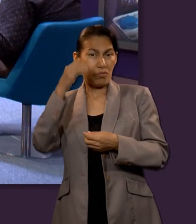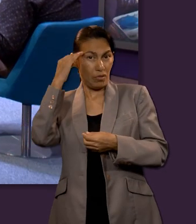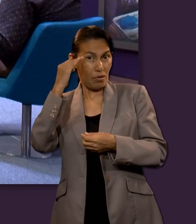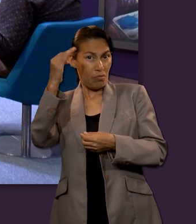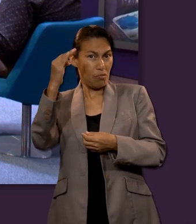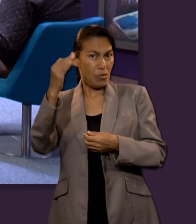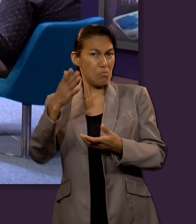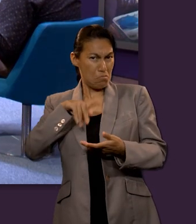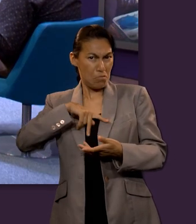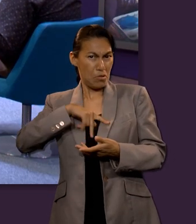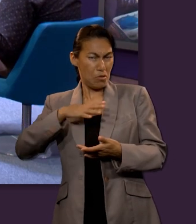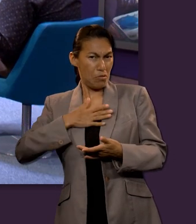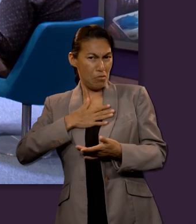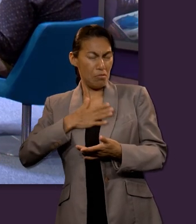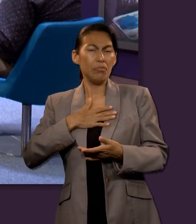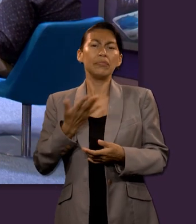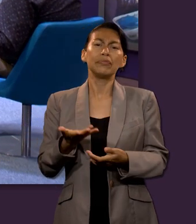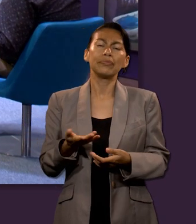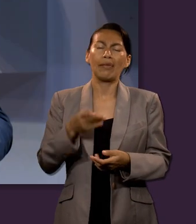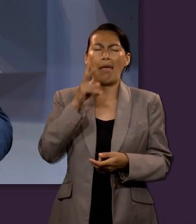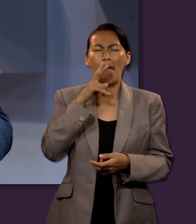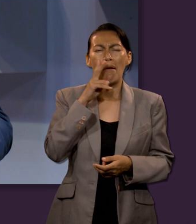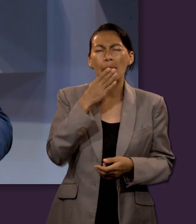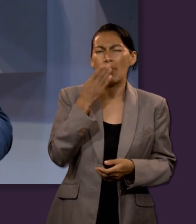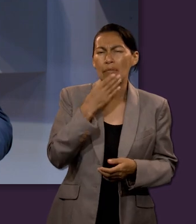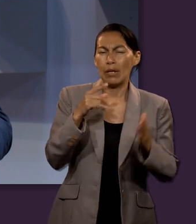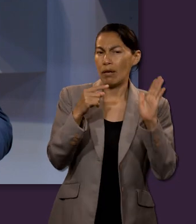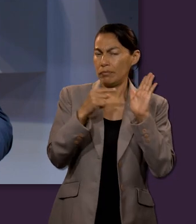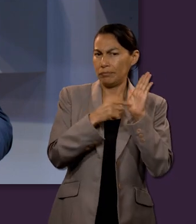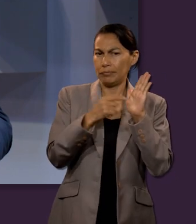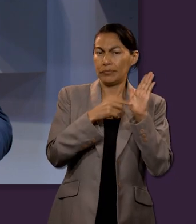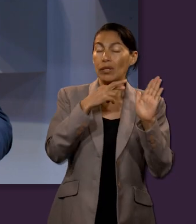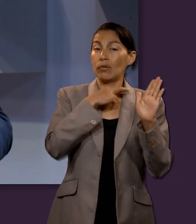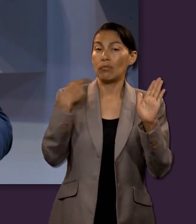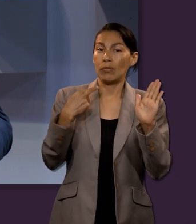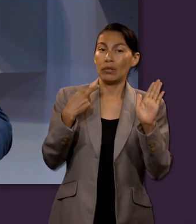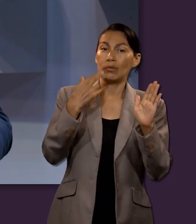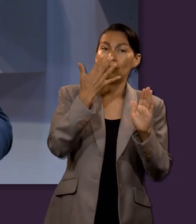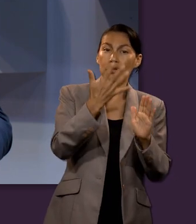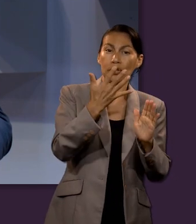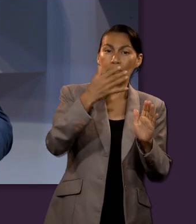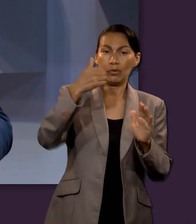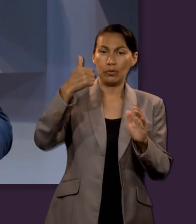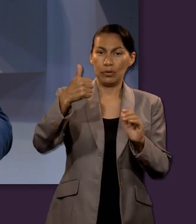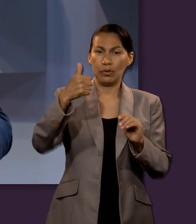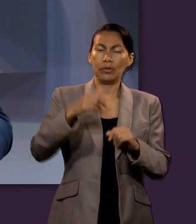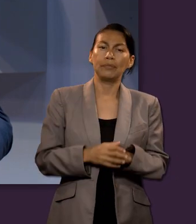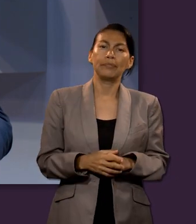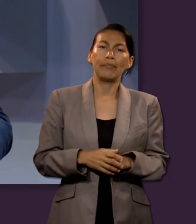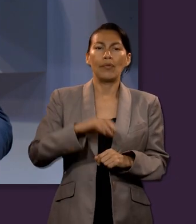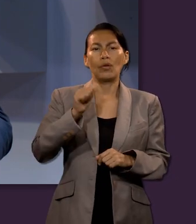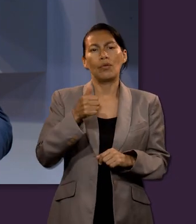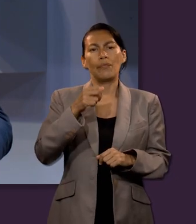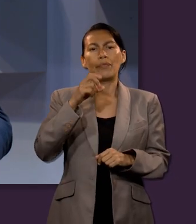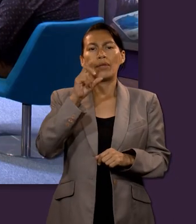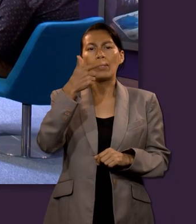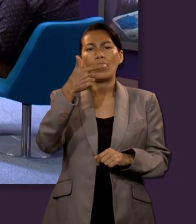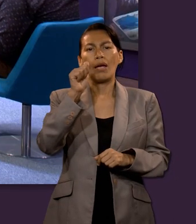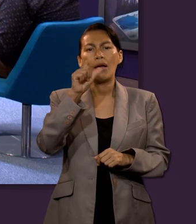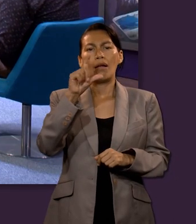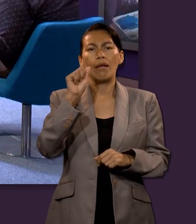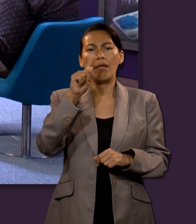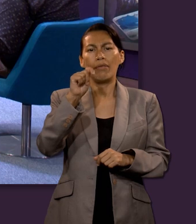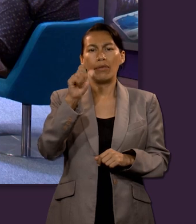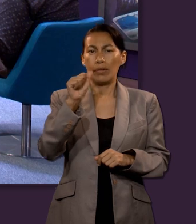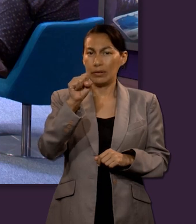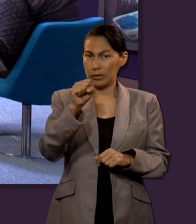mío qué dice la biblia acerca de esto vamos a ver qué es el romanos 56 y también vamos